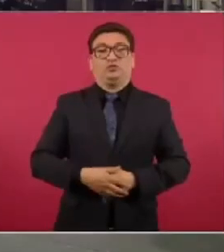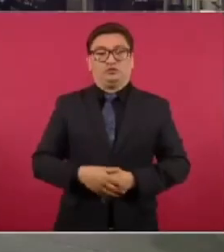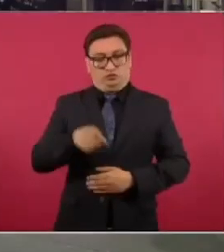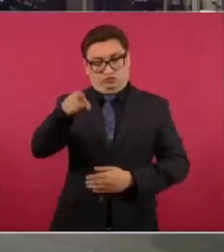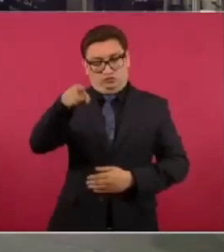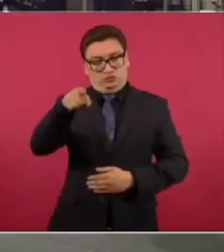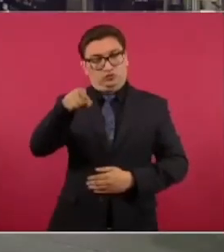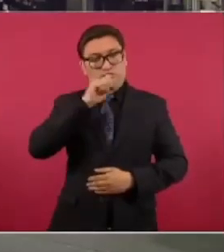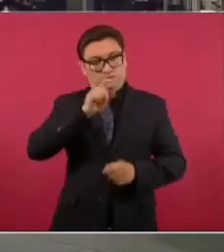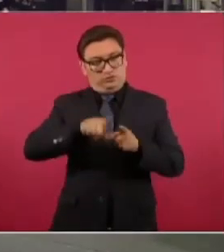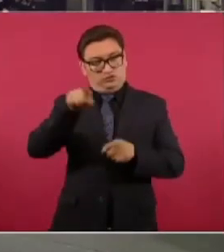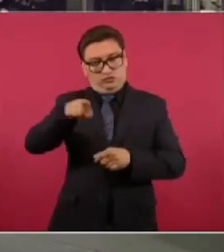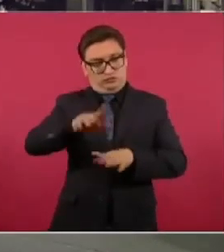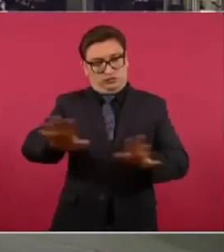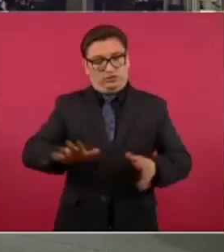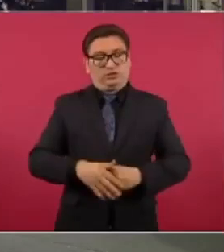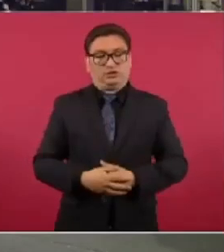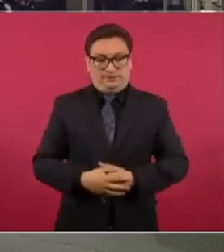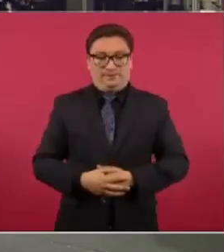Tú también, ya.